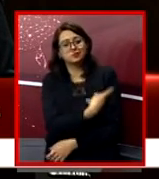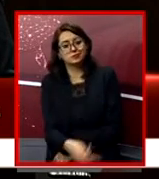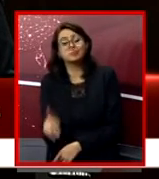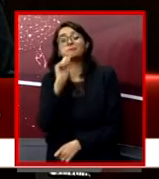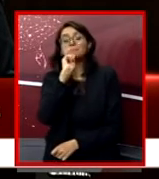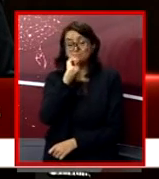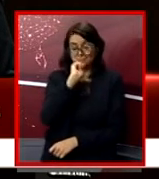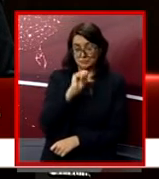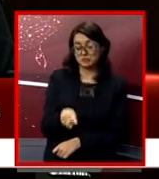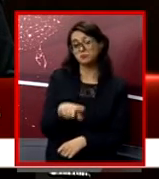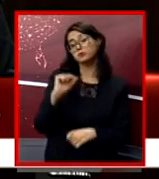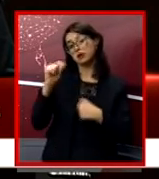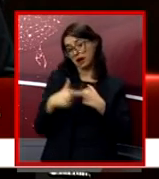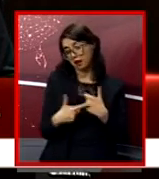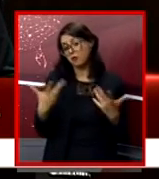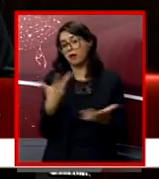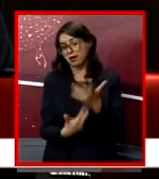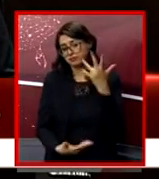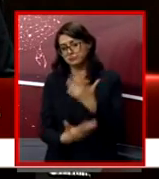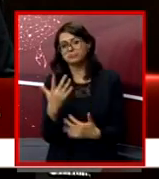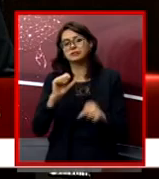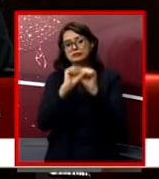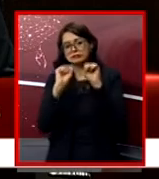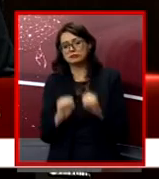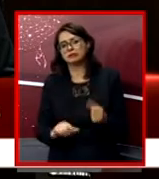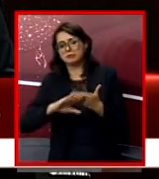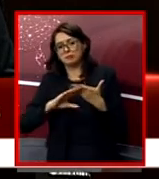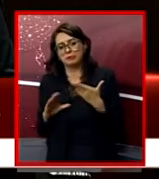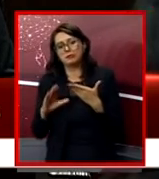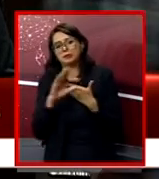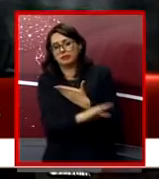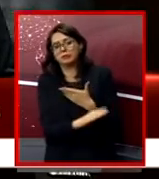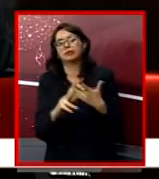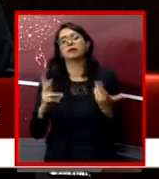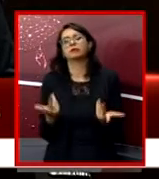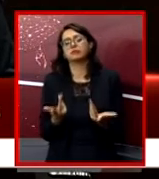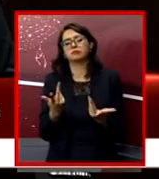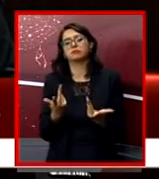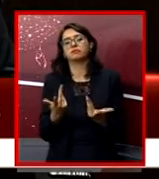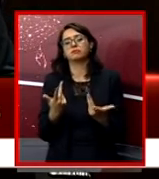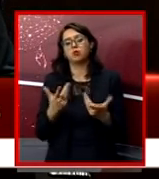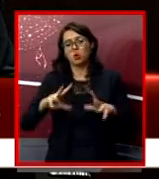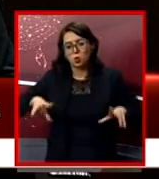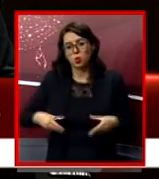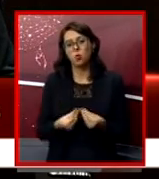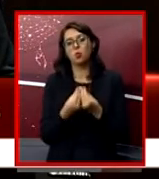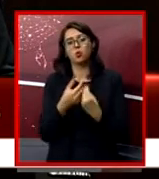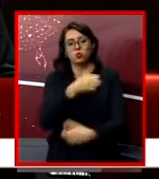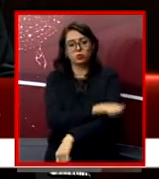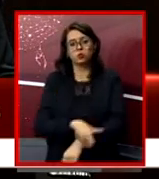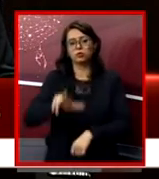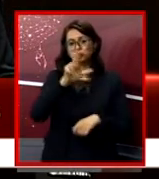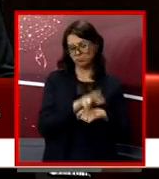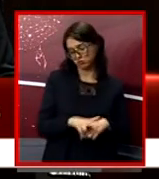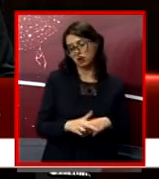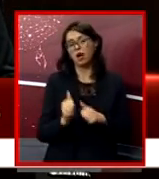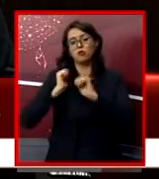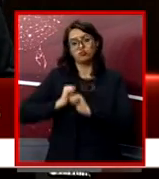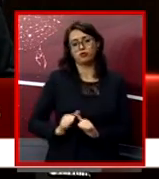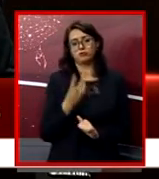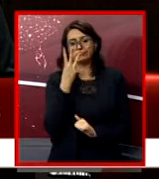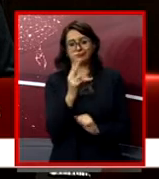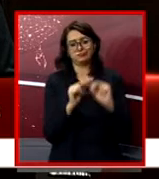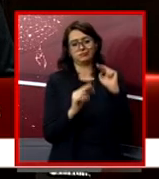si bien ha logrado crear un sistema de prevención basado en la coordinación de los 3 niveles de gobierno